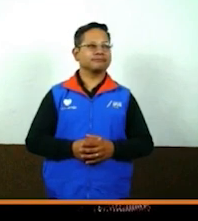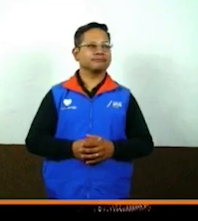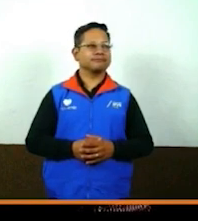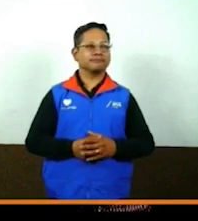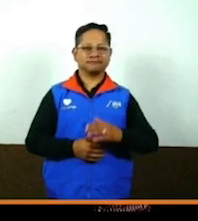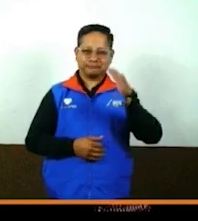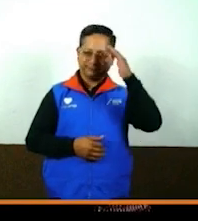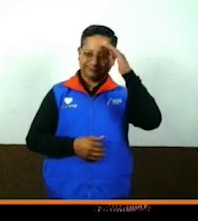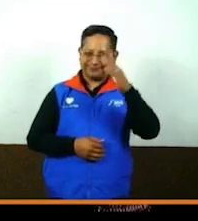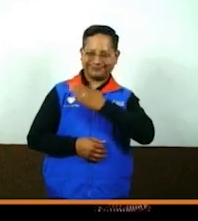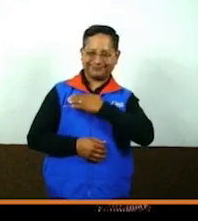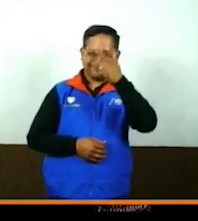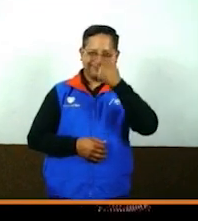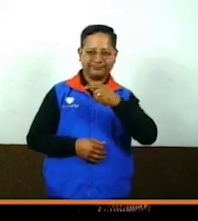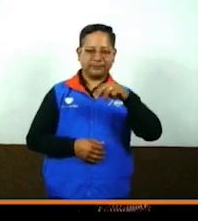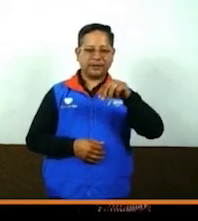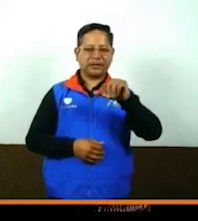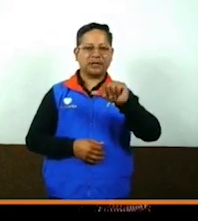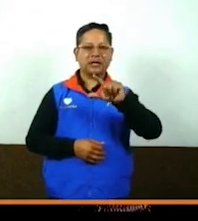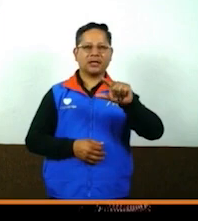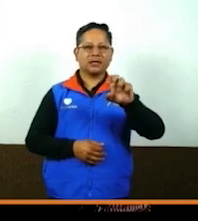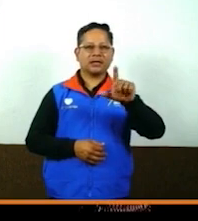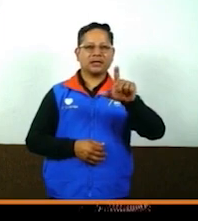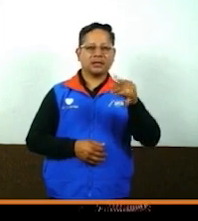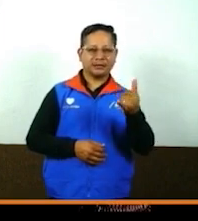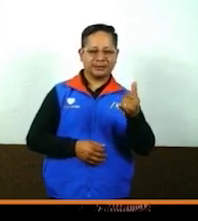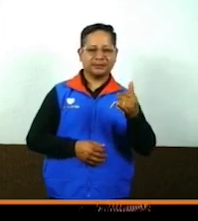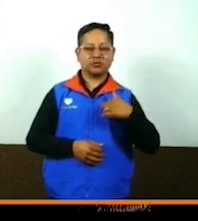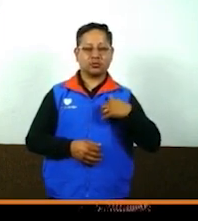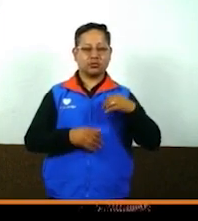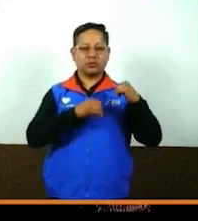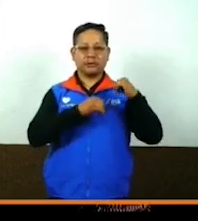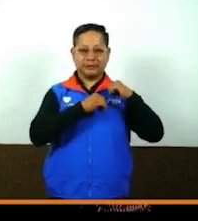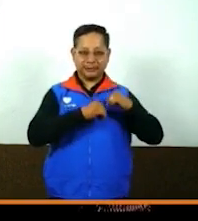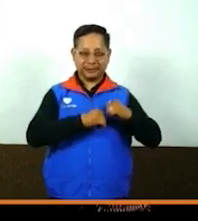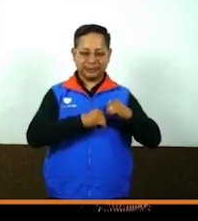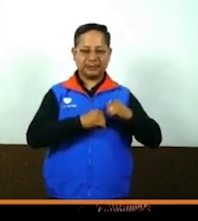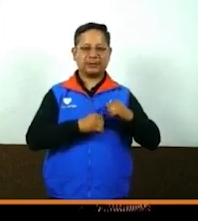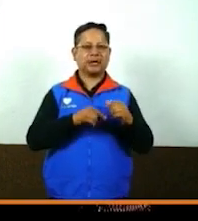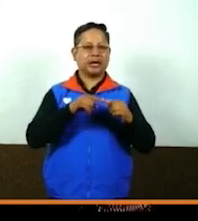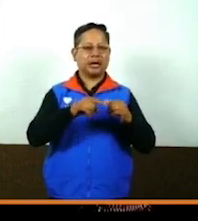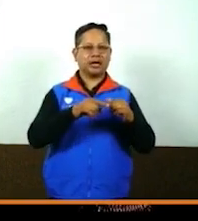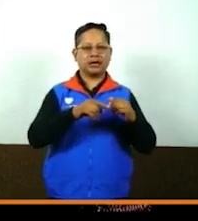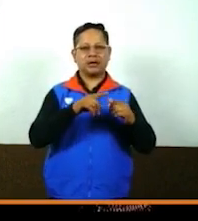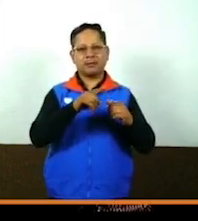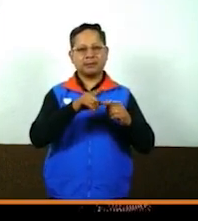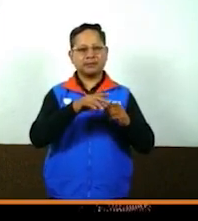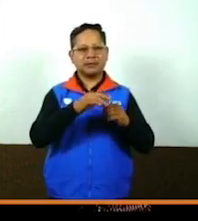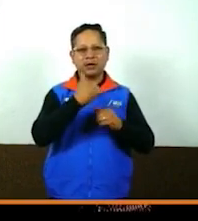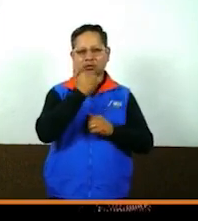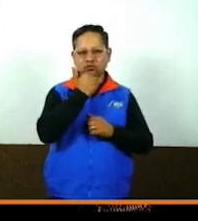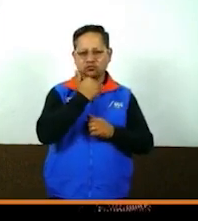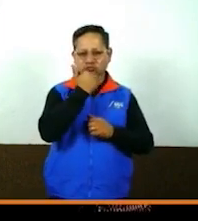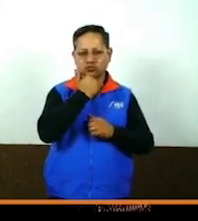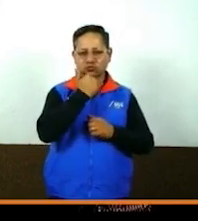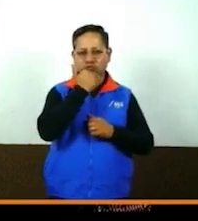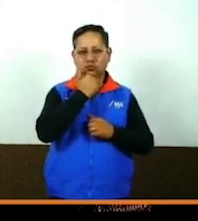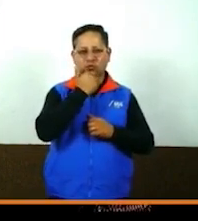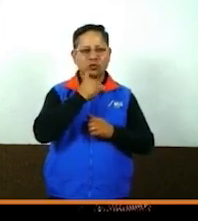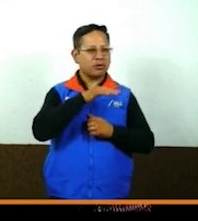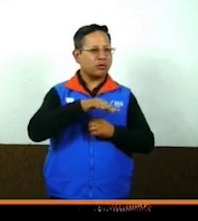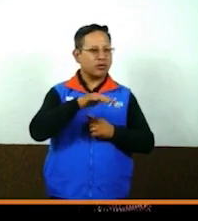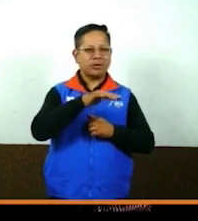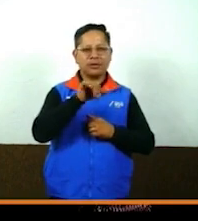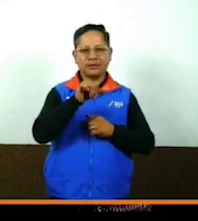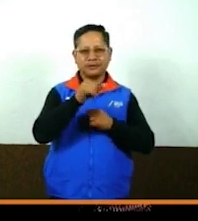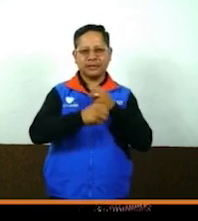Hola, buenas noches. Nayeli Baizabal González, representando a Ingenio La Gloria de Grupo Azucarero del Trópico por 16